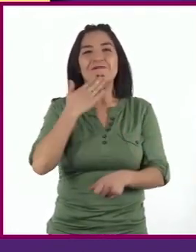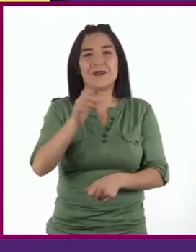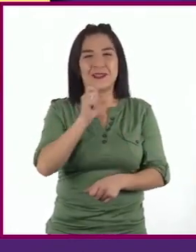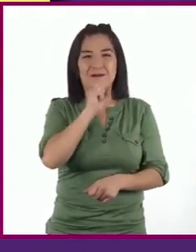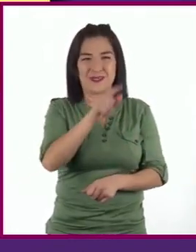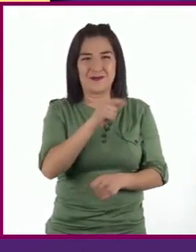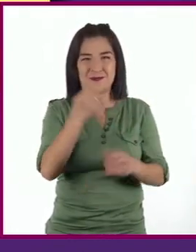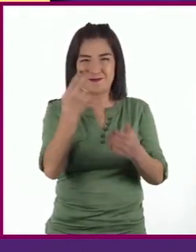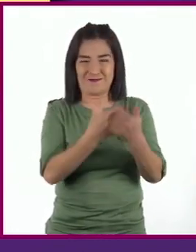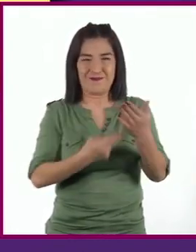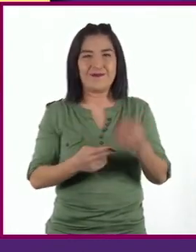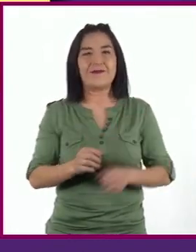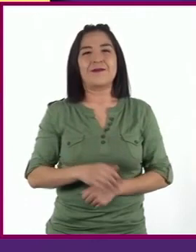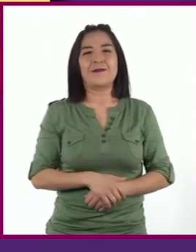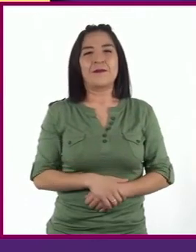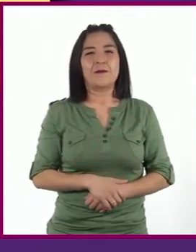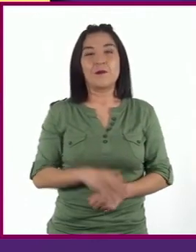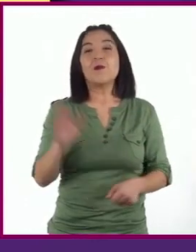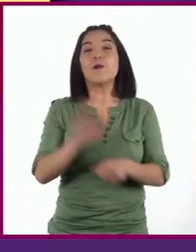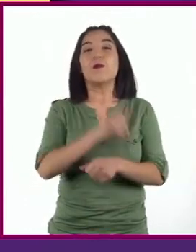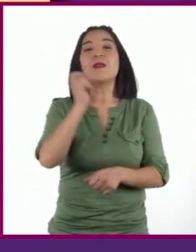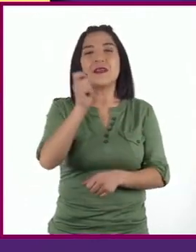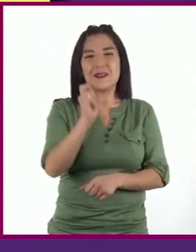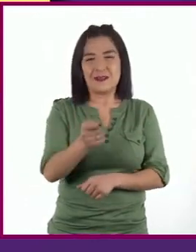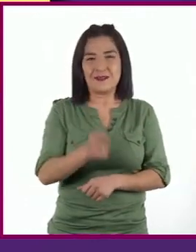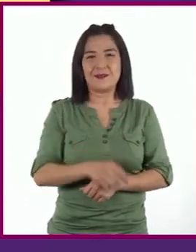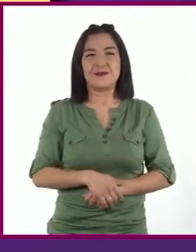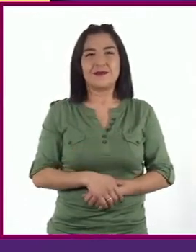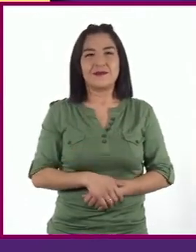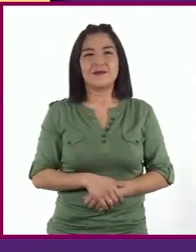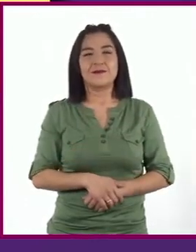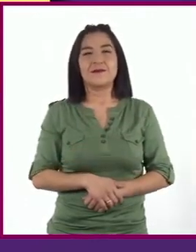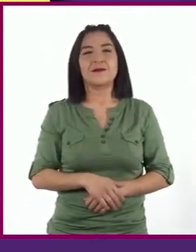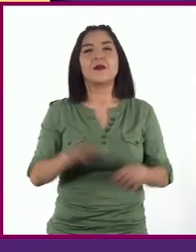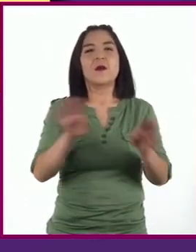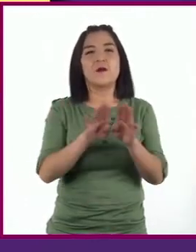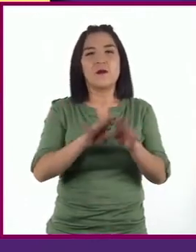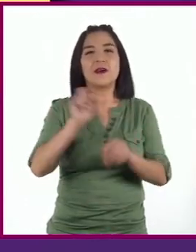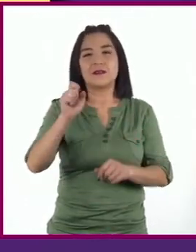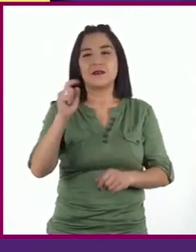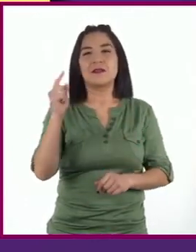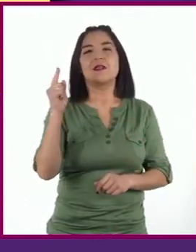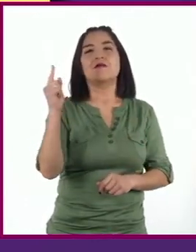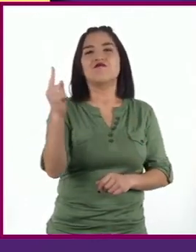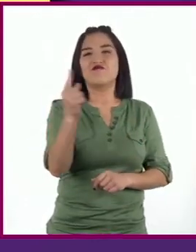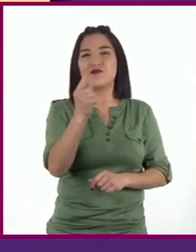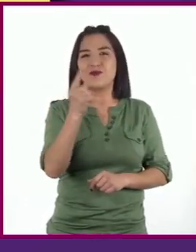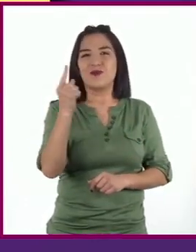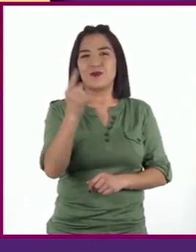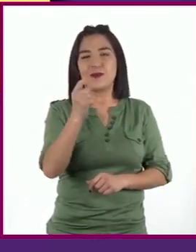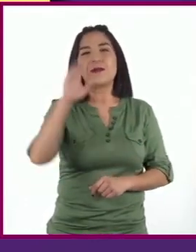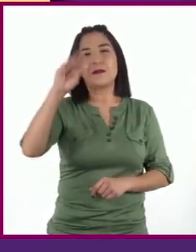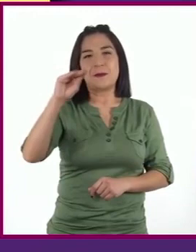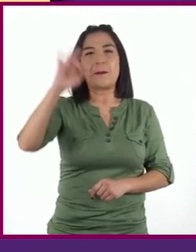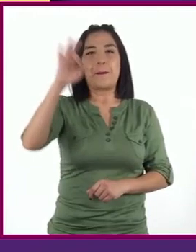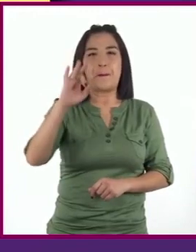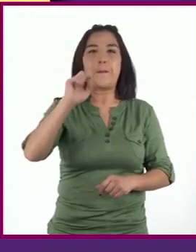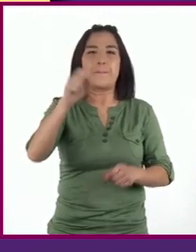modelo, ya que lo único que está haciendo es rotar 90 grados en sentido